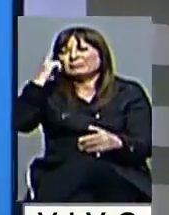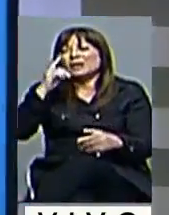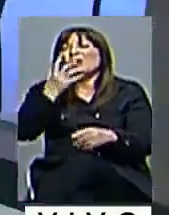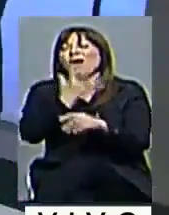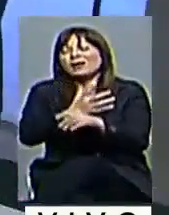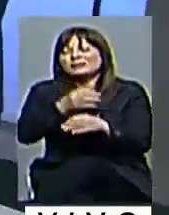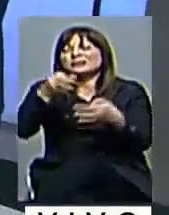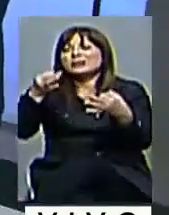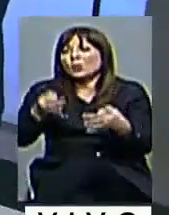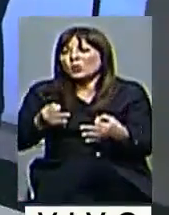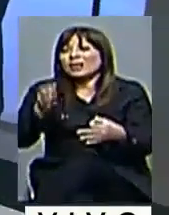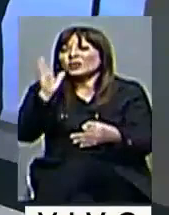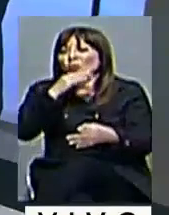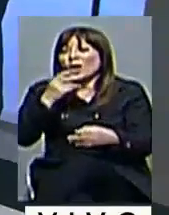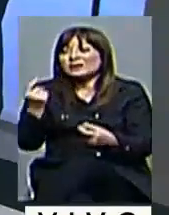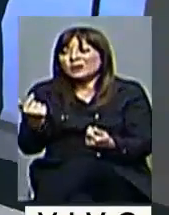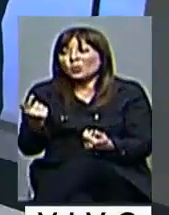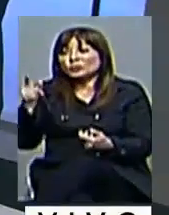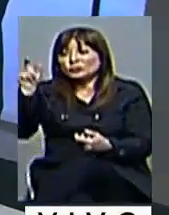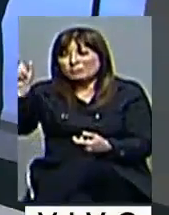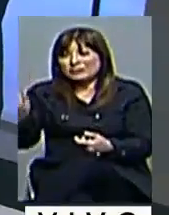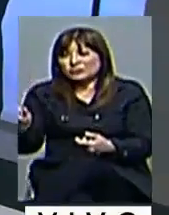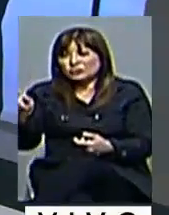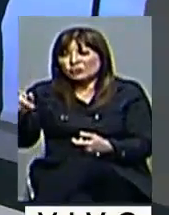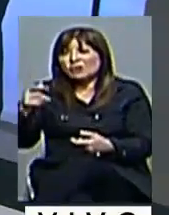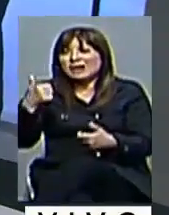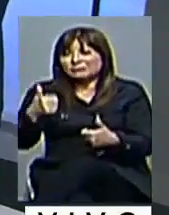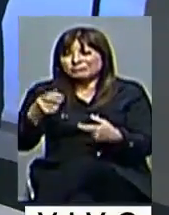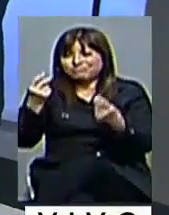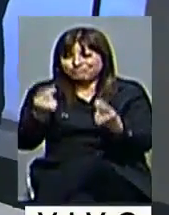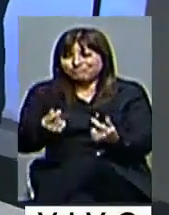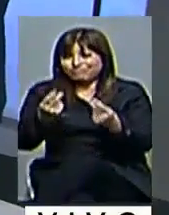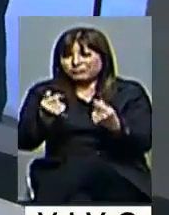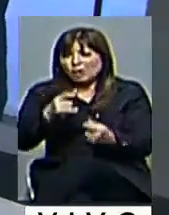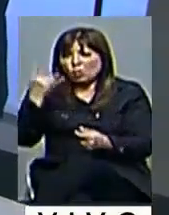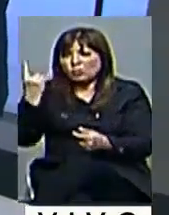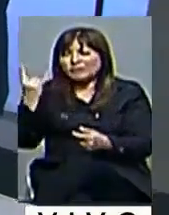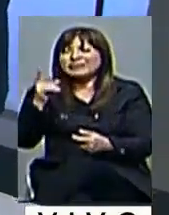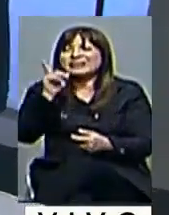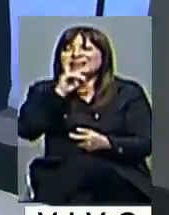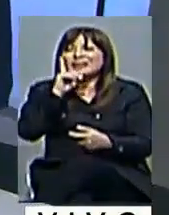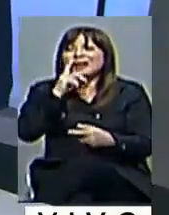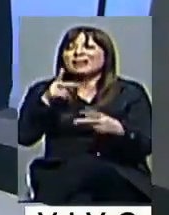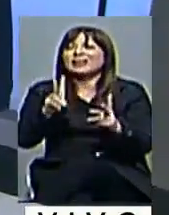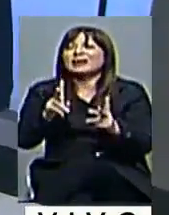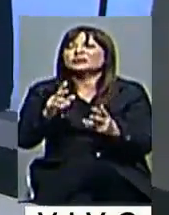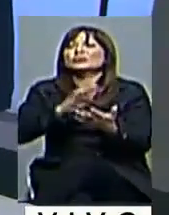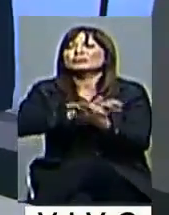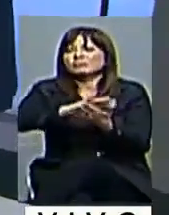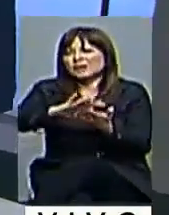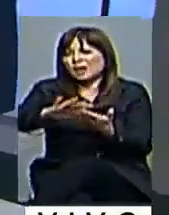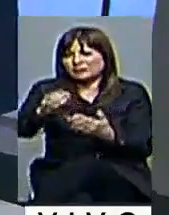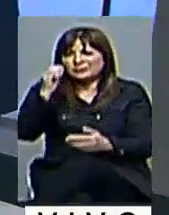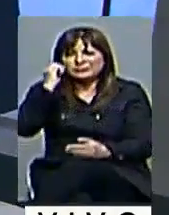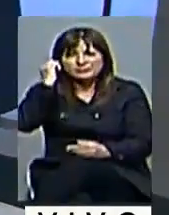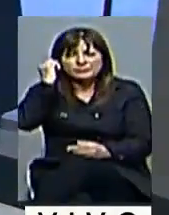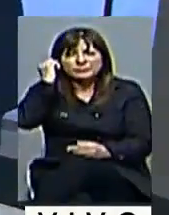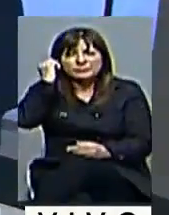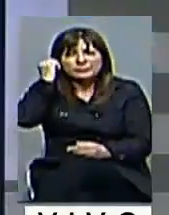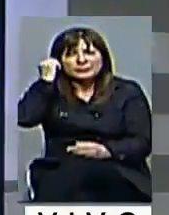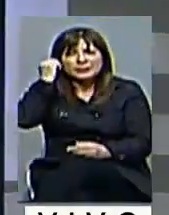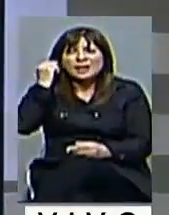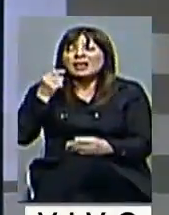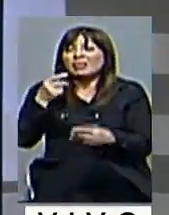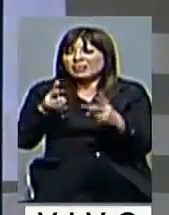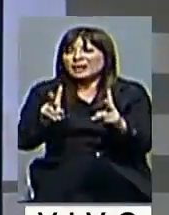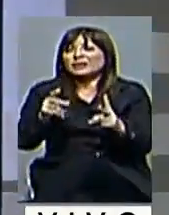persona que no tiene recursos y que efectivamente tiene un buen desempeño en la universidad, tenga el derecho a estudiar gratuitamente. Por supuesto. Tenga el